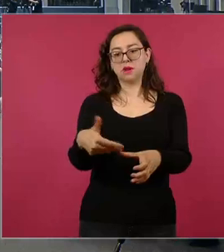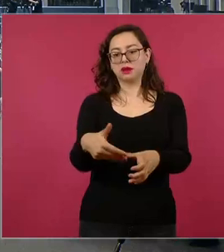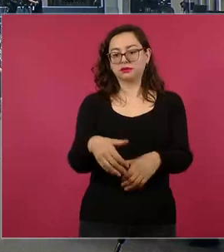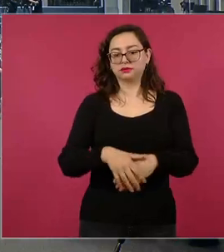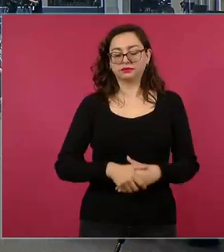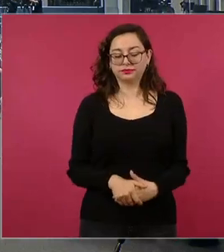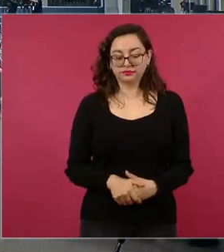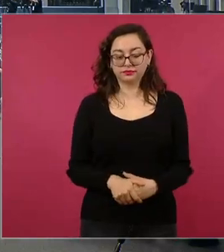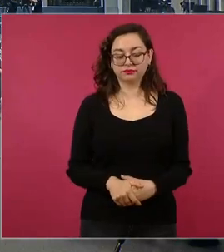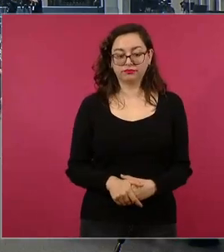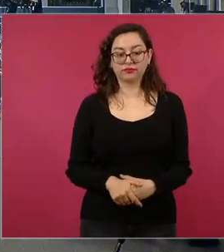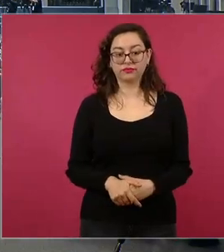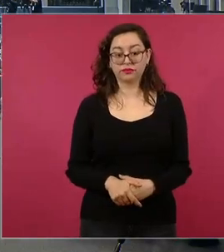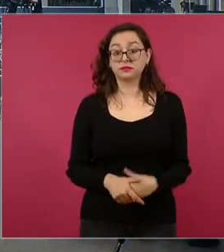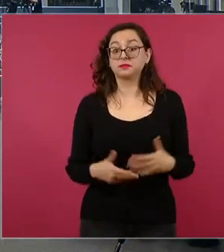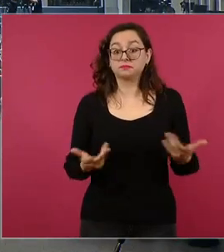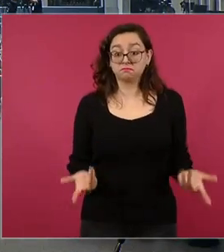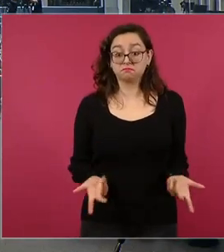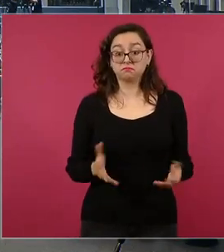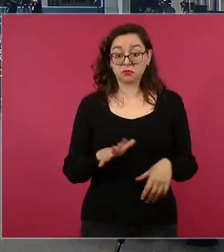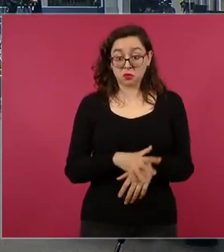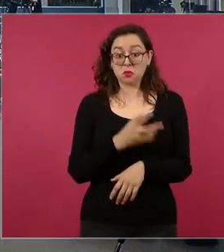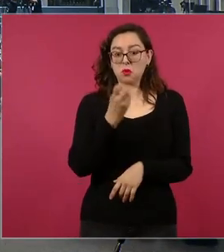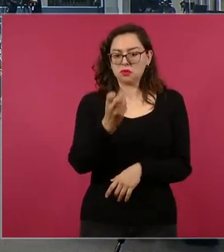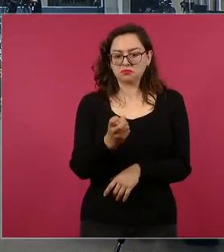Por eso no hay gasolinazo,